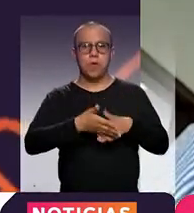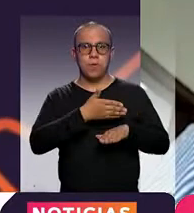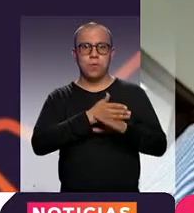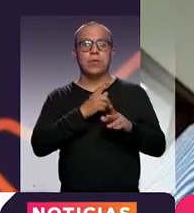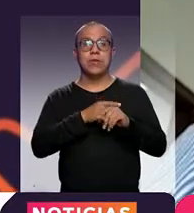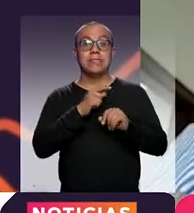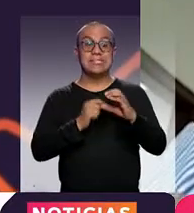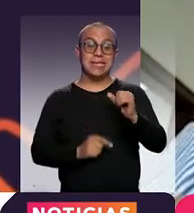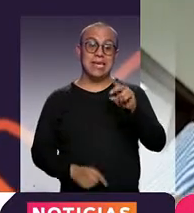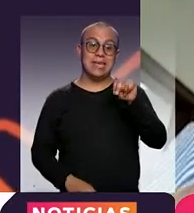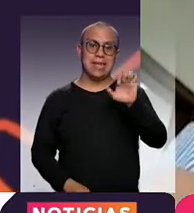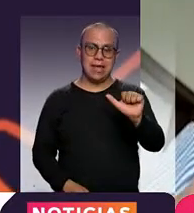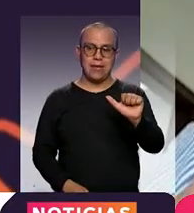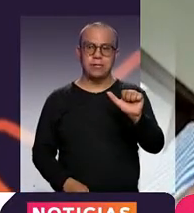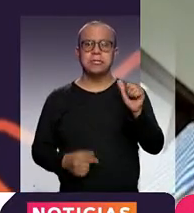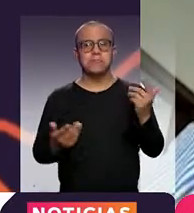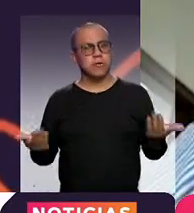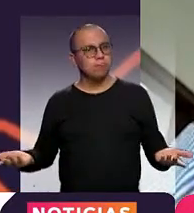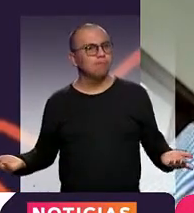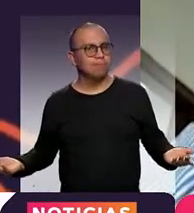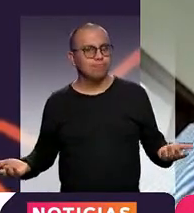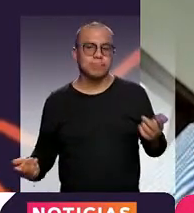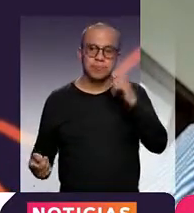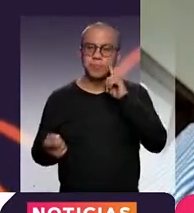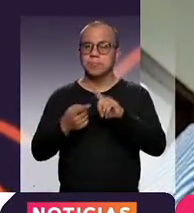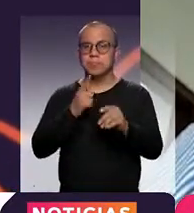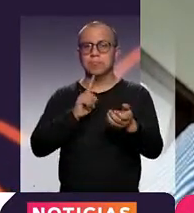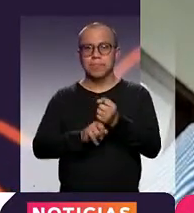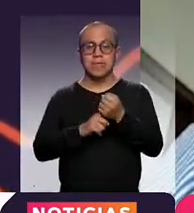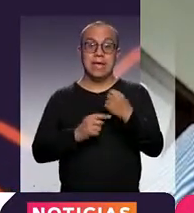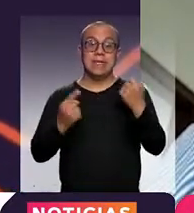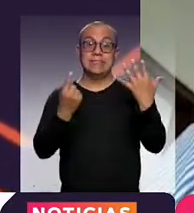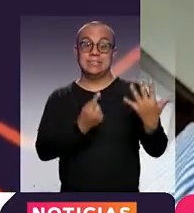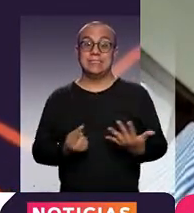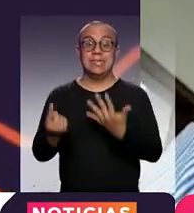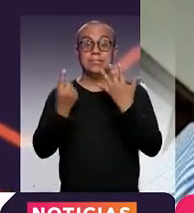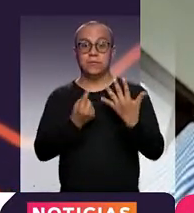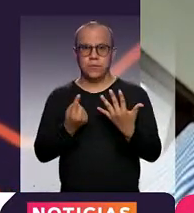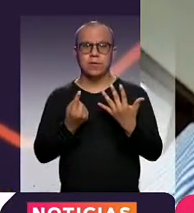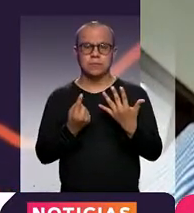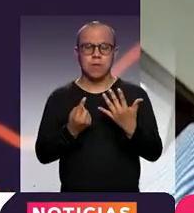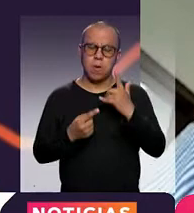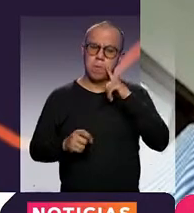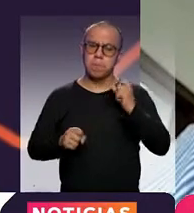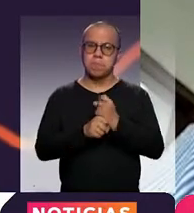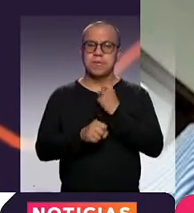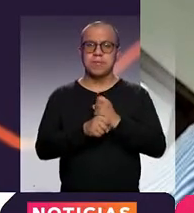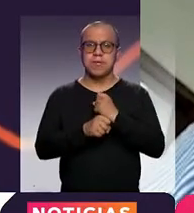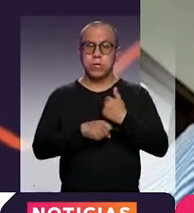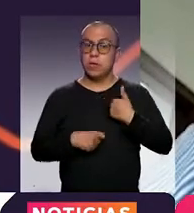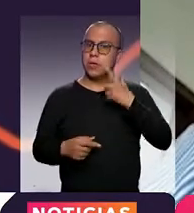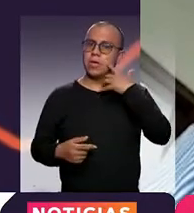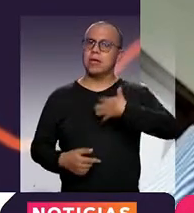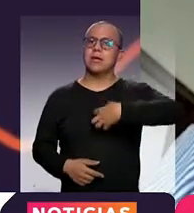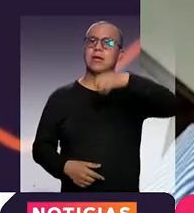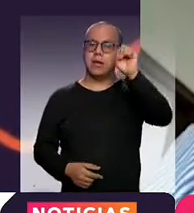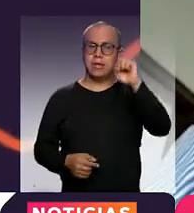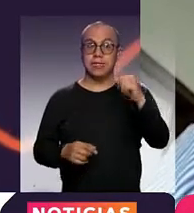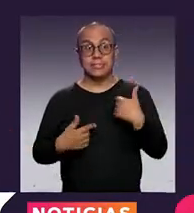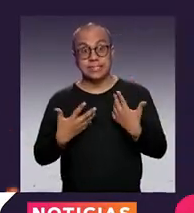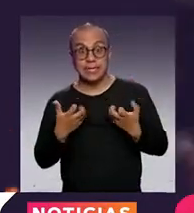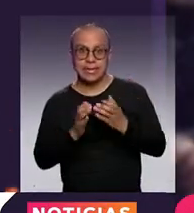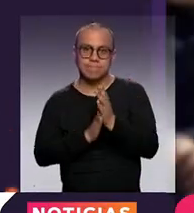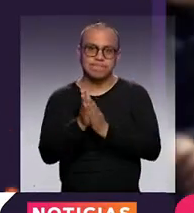del CNA y bueno, el objetivo es ir por estas 6 horas y ganar el campeonato. Entonces las expectativas son